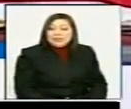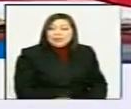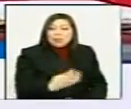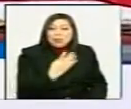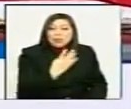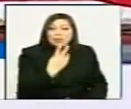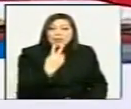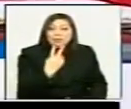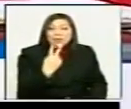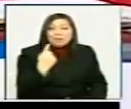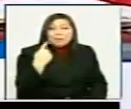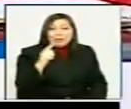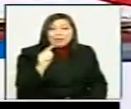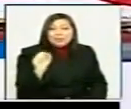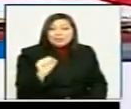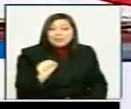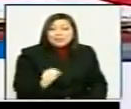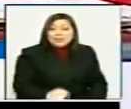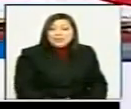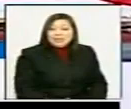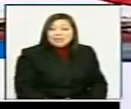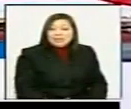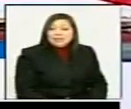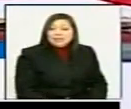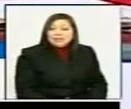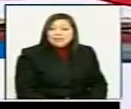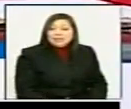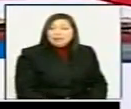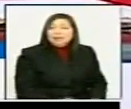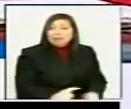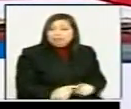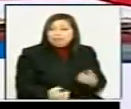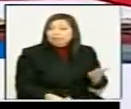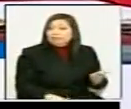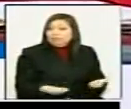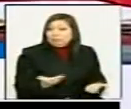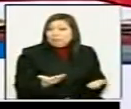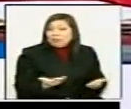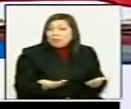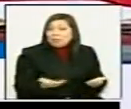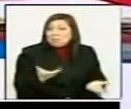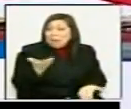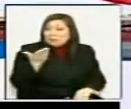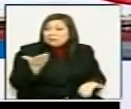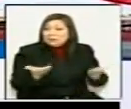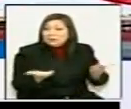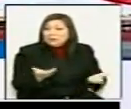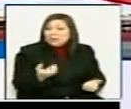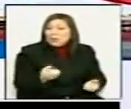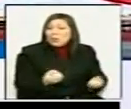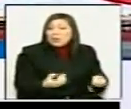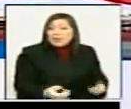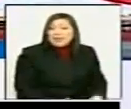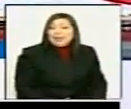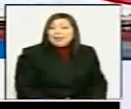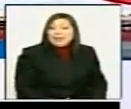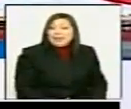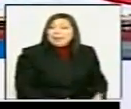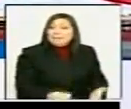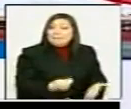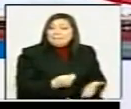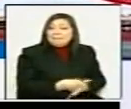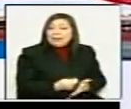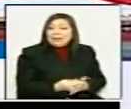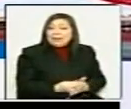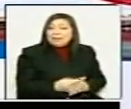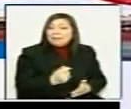42 millones de soles. Entonces hay una diferencia abismal de liquidación